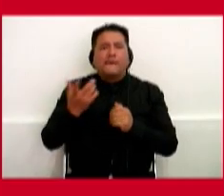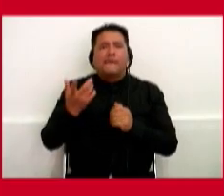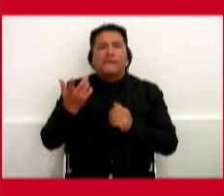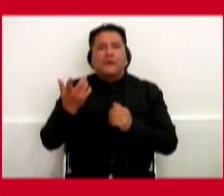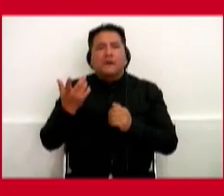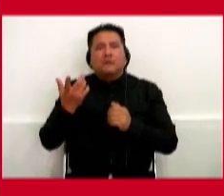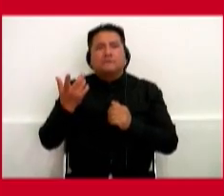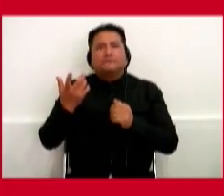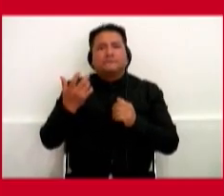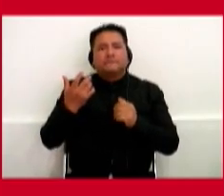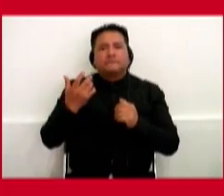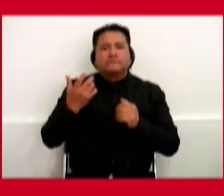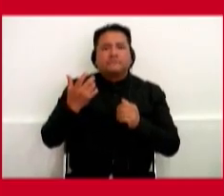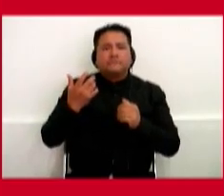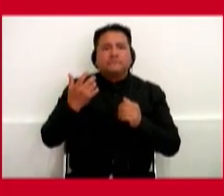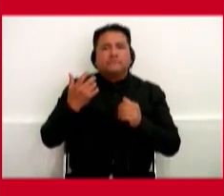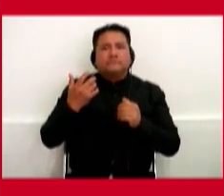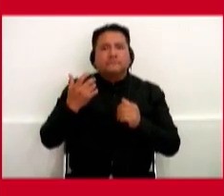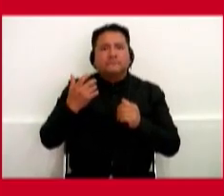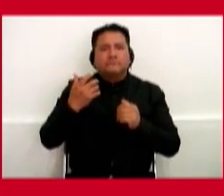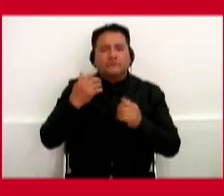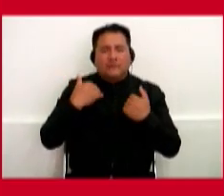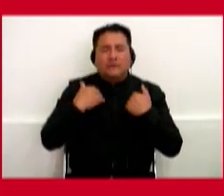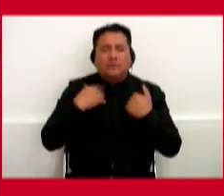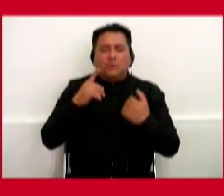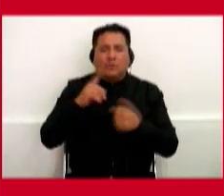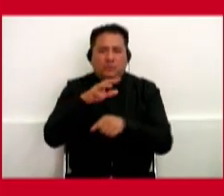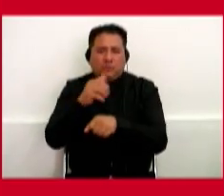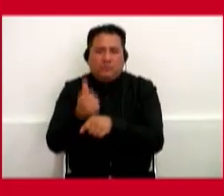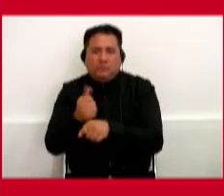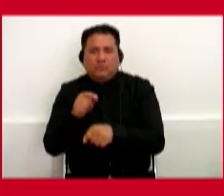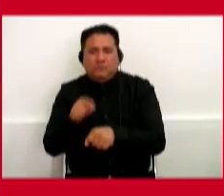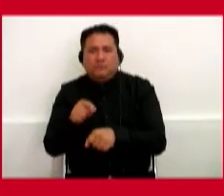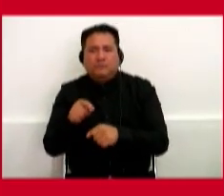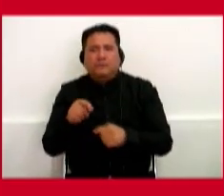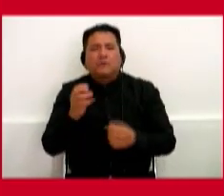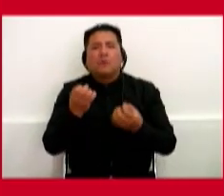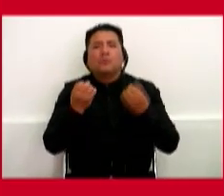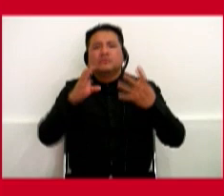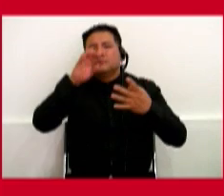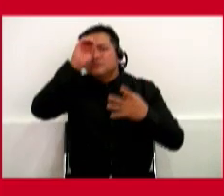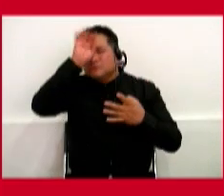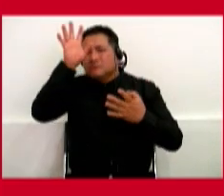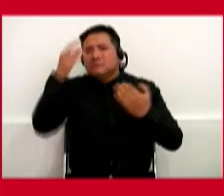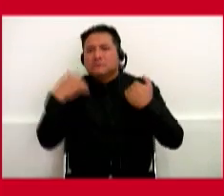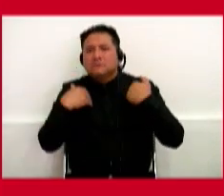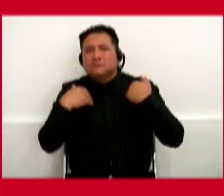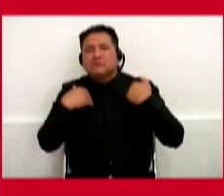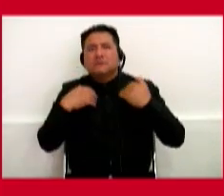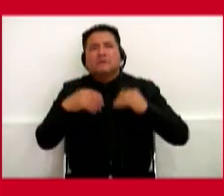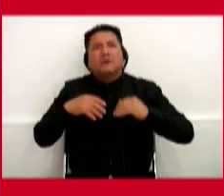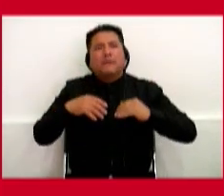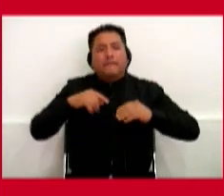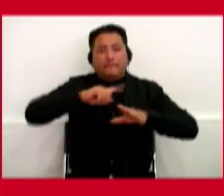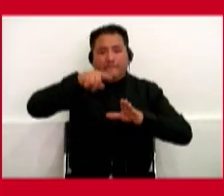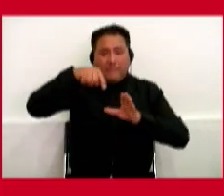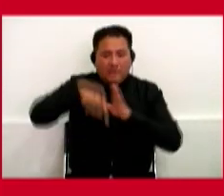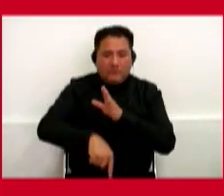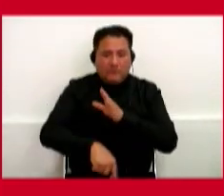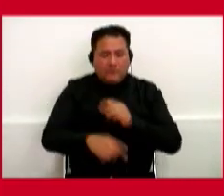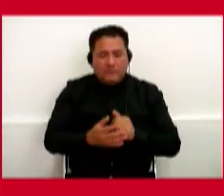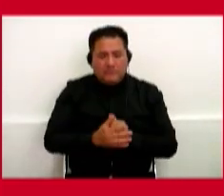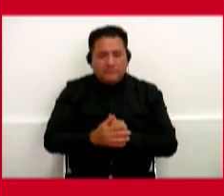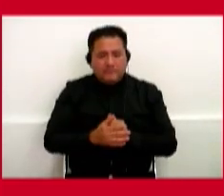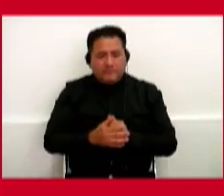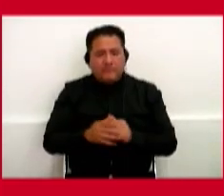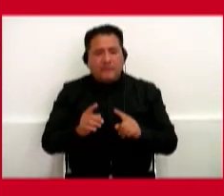de la estrategia que vamos a establecer. Muchas mineras vienen generando el concepto de transición rajo-subterránea, pero ¿cuándo es el